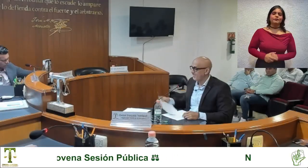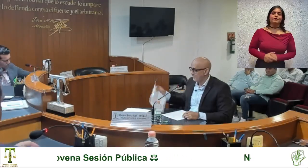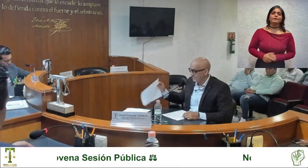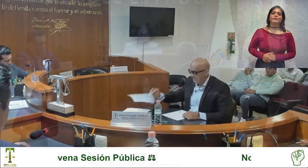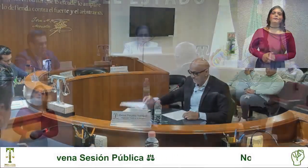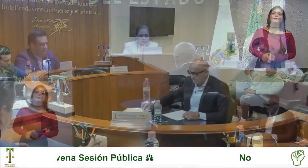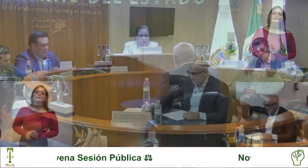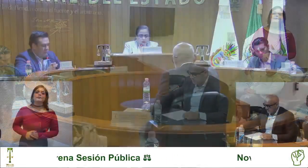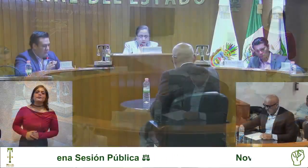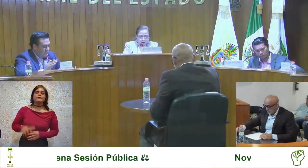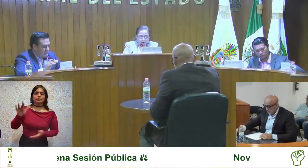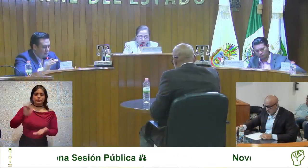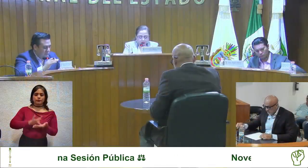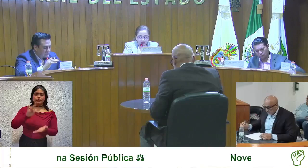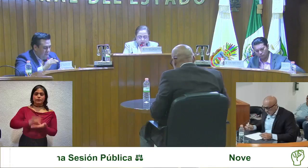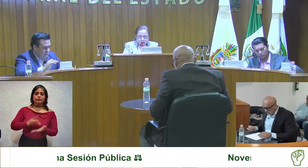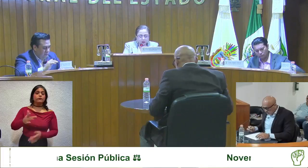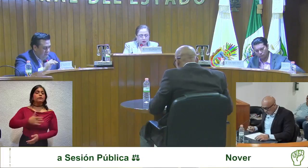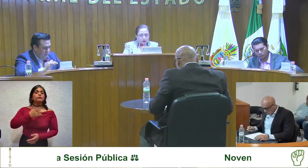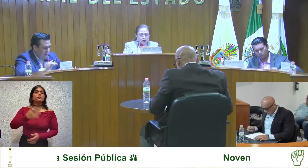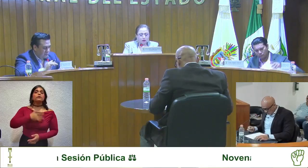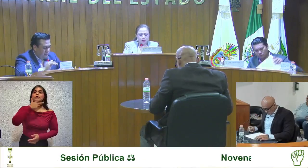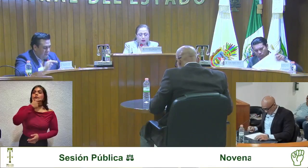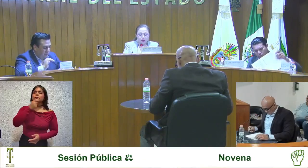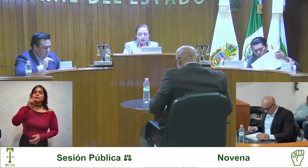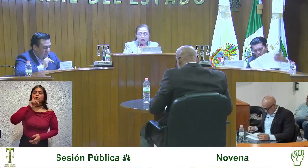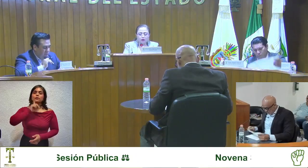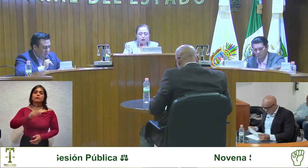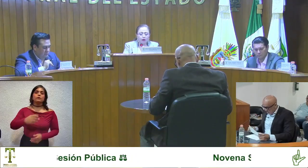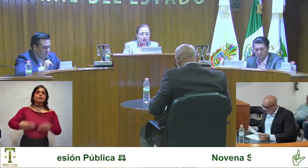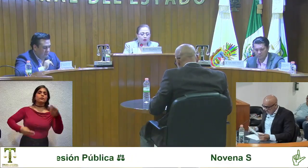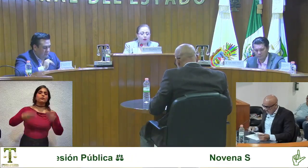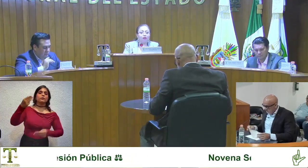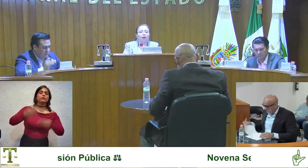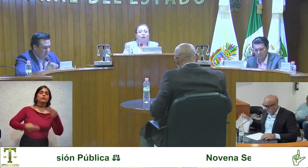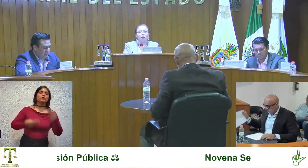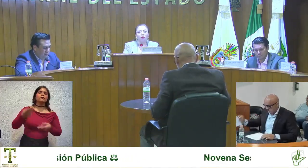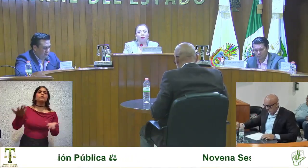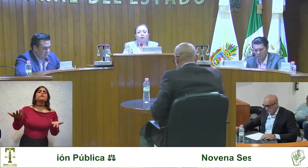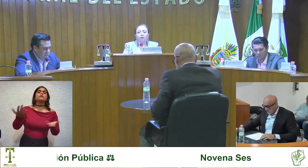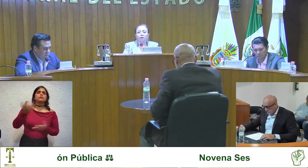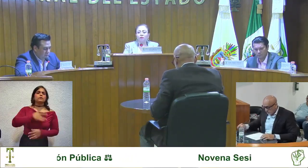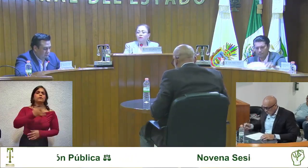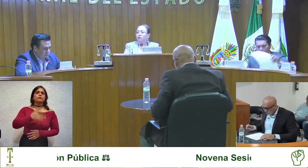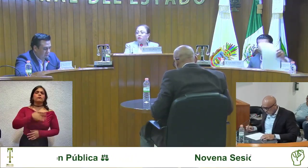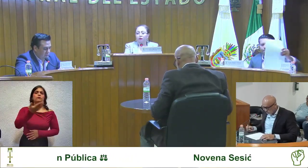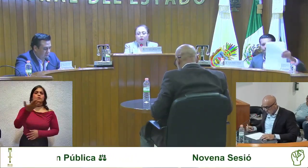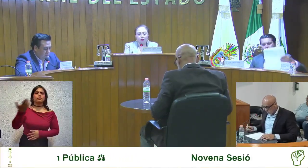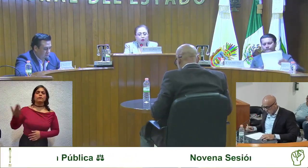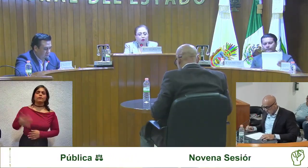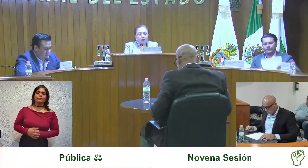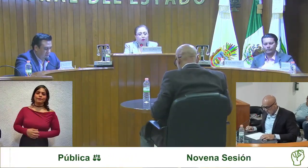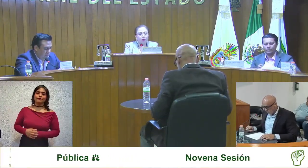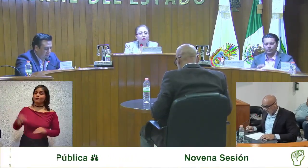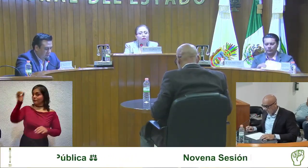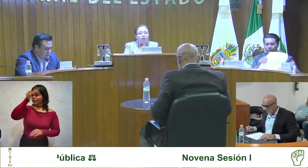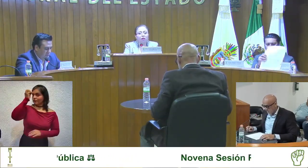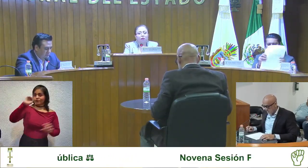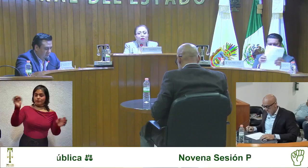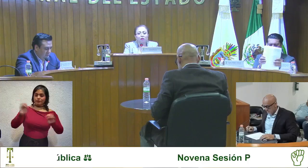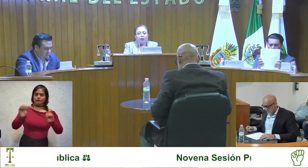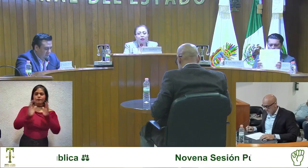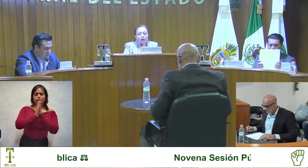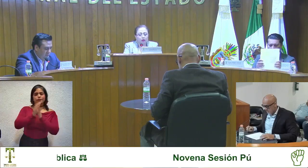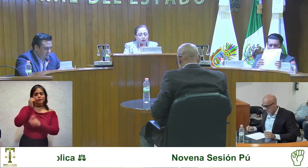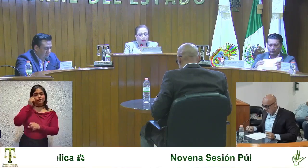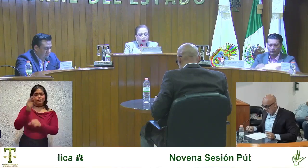Magistrados. Gracias. Magistrados, está a nuestra consideración el proyecto del que se ha dado cuenta. No habiendo comentarios al